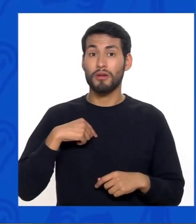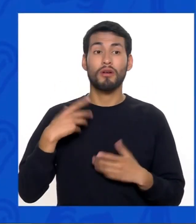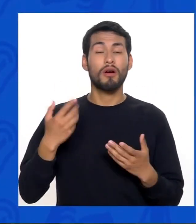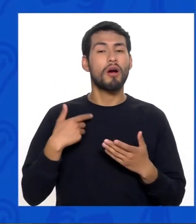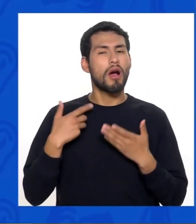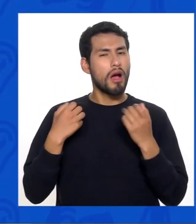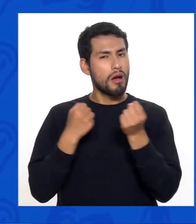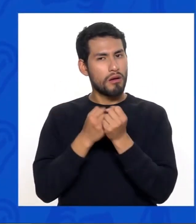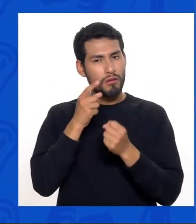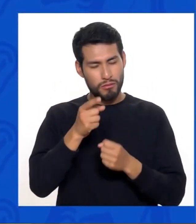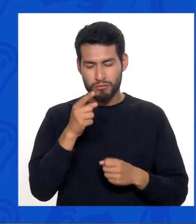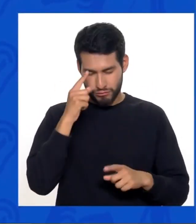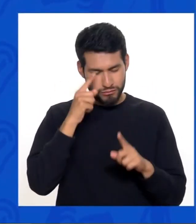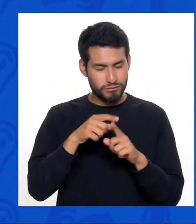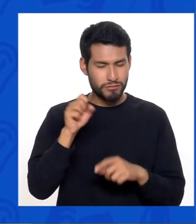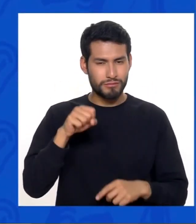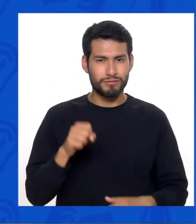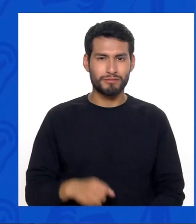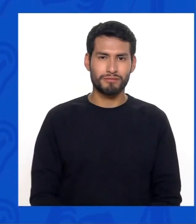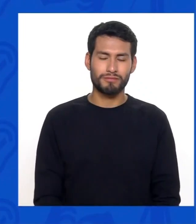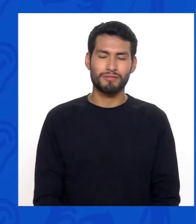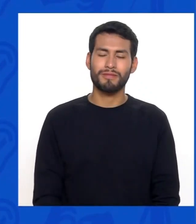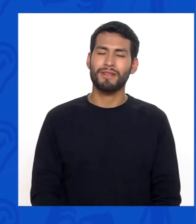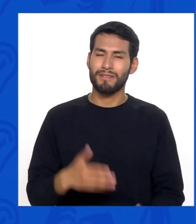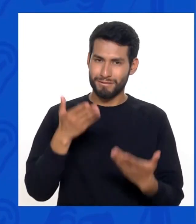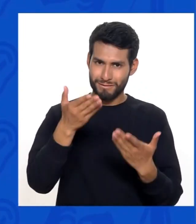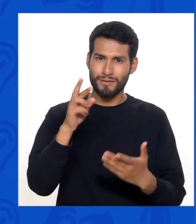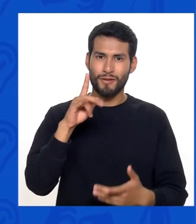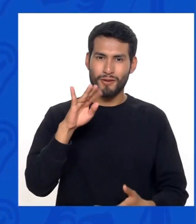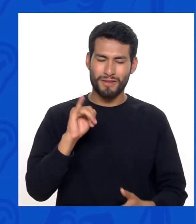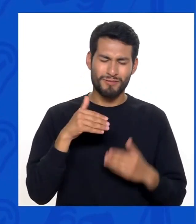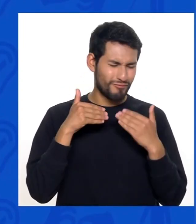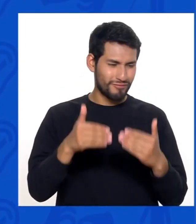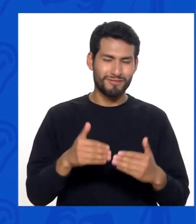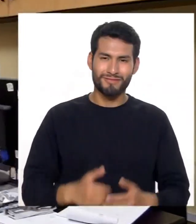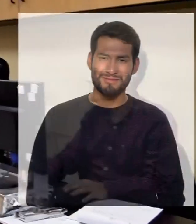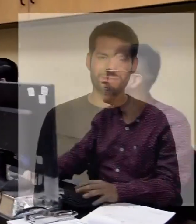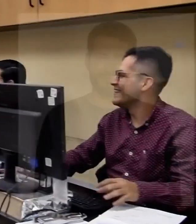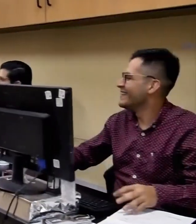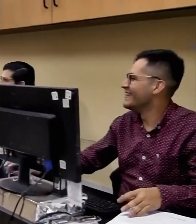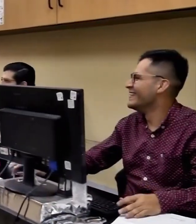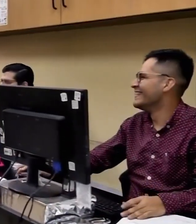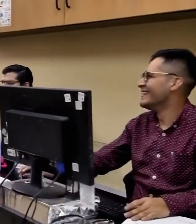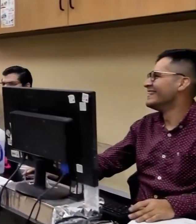como entidad te vamos a apoyar, cuenta con ello. Adelante, Rubí.